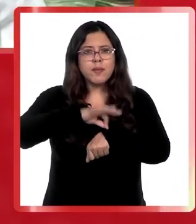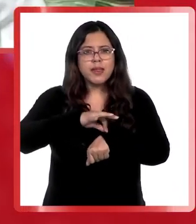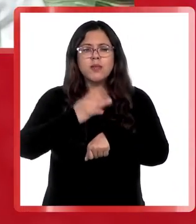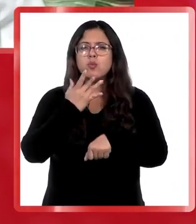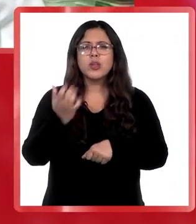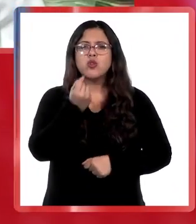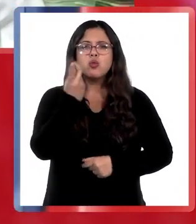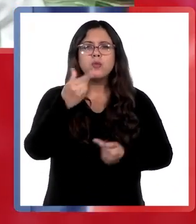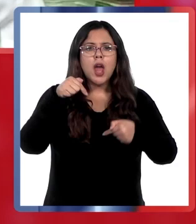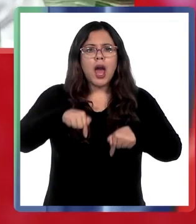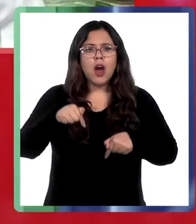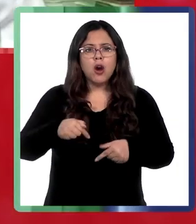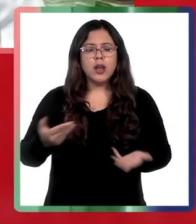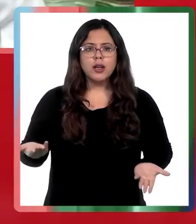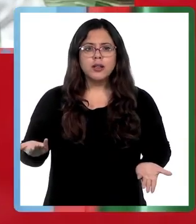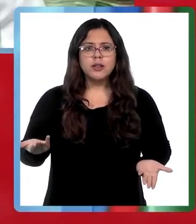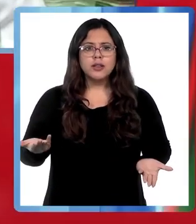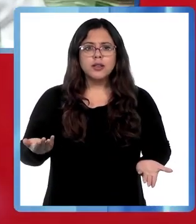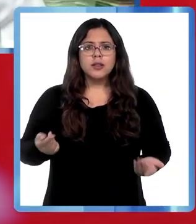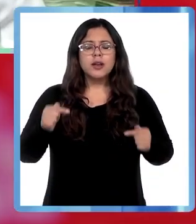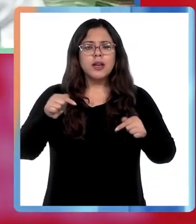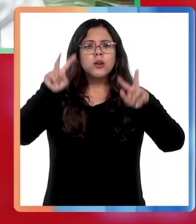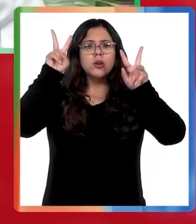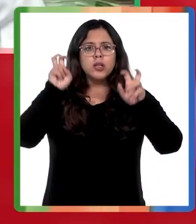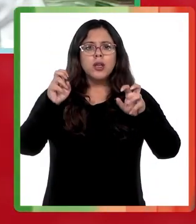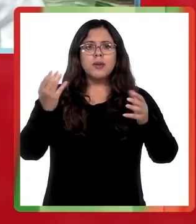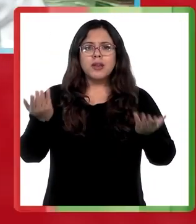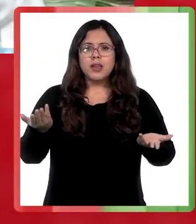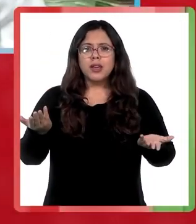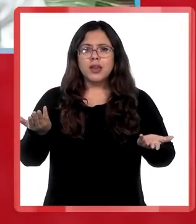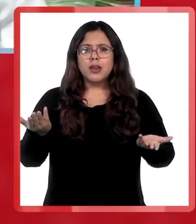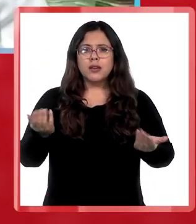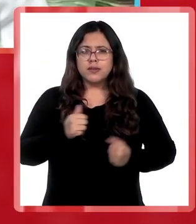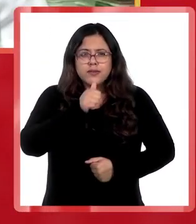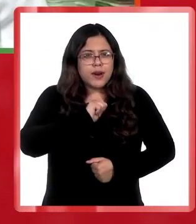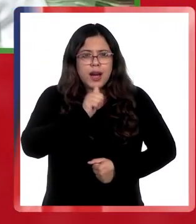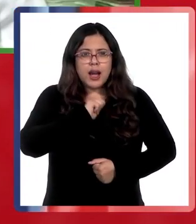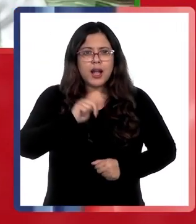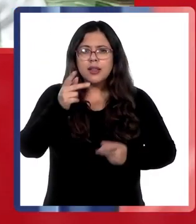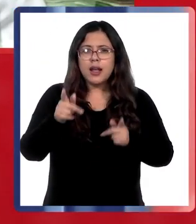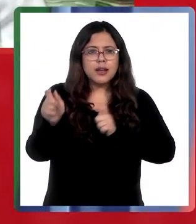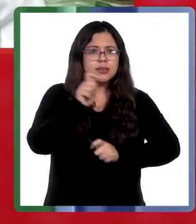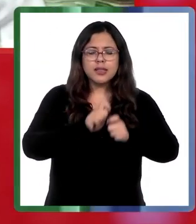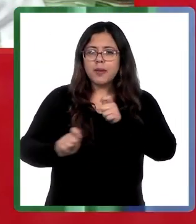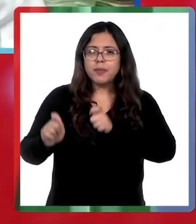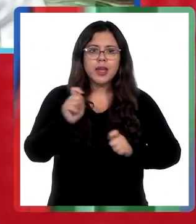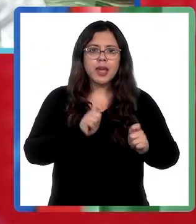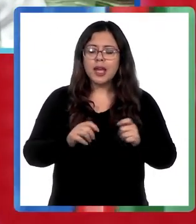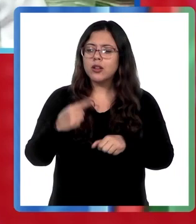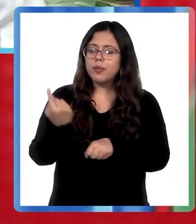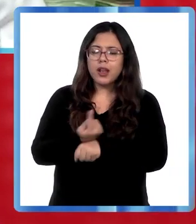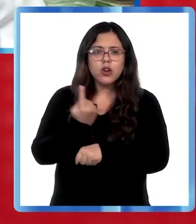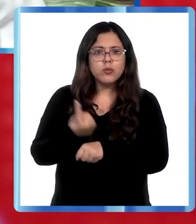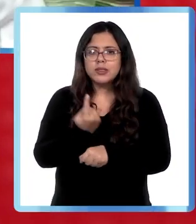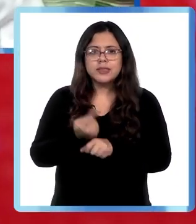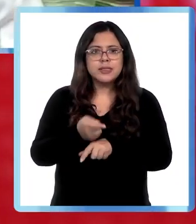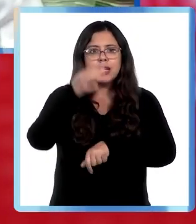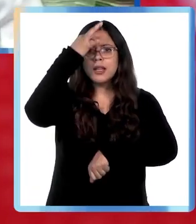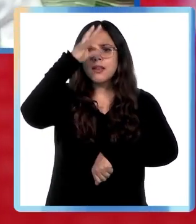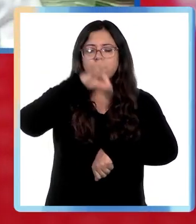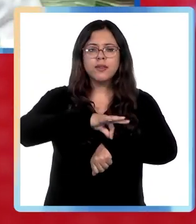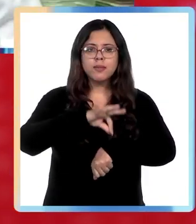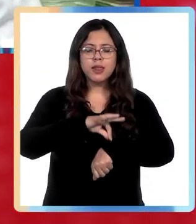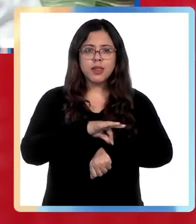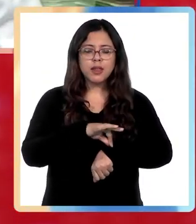¿Por qué tenemos estas cifras hoy día? ¿Hay una especie de tabú aún con respecto a los tratamientos, a conversar sobre